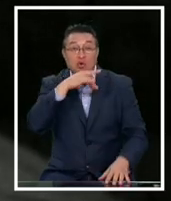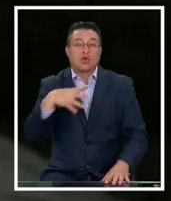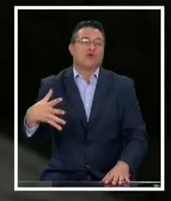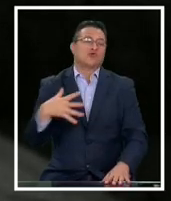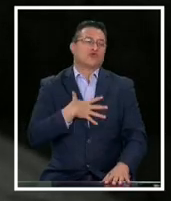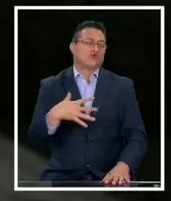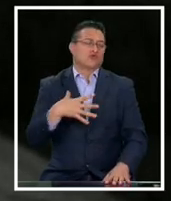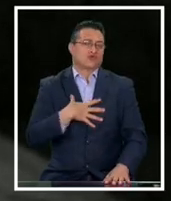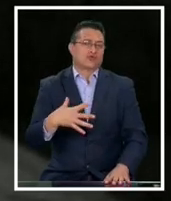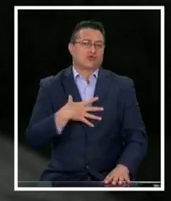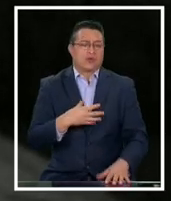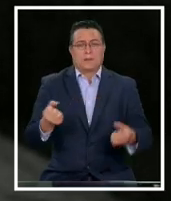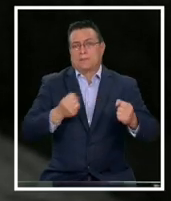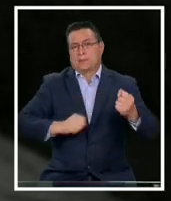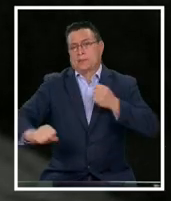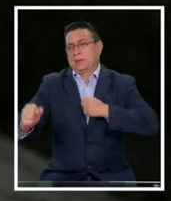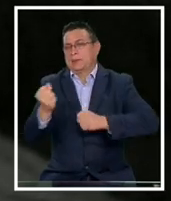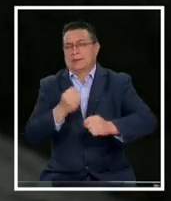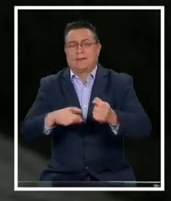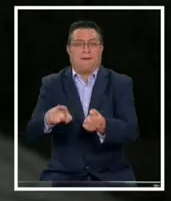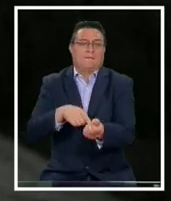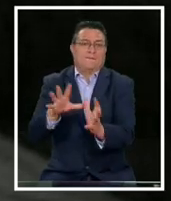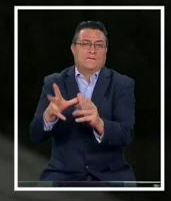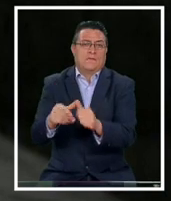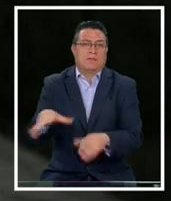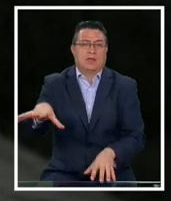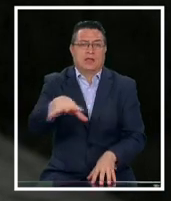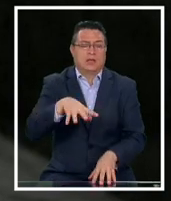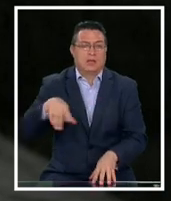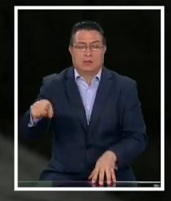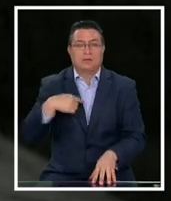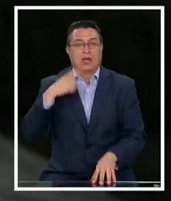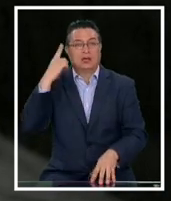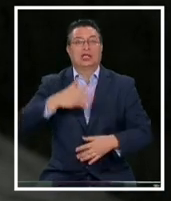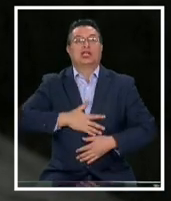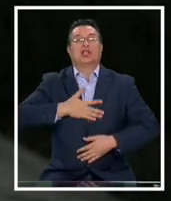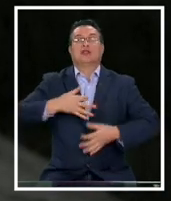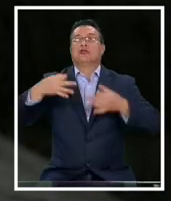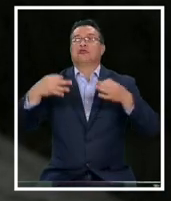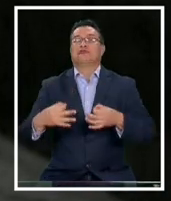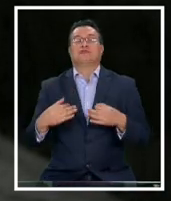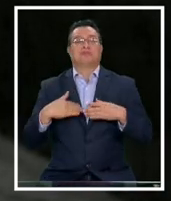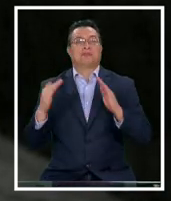terror, desesperación y angustia para una familia que creía sentirse segura en su casa.